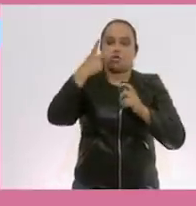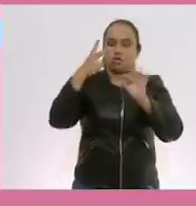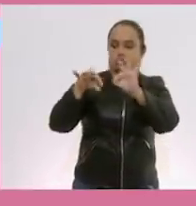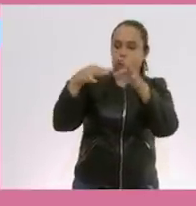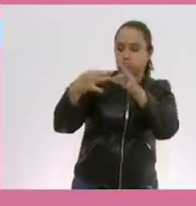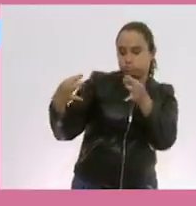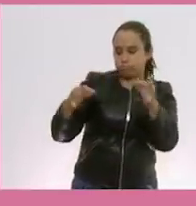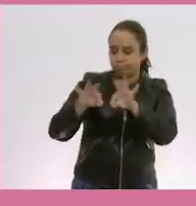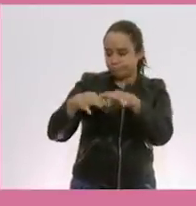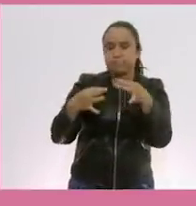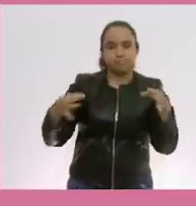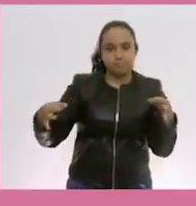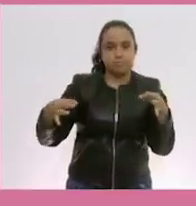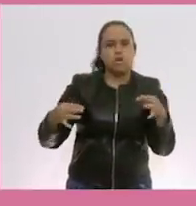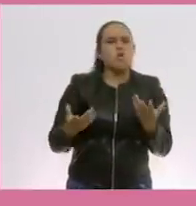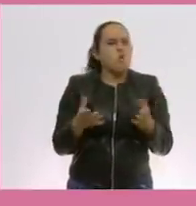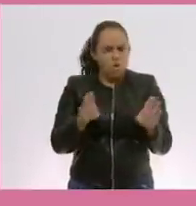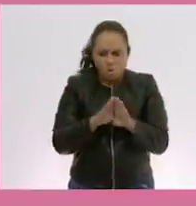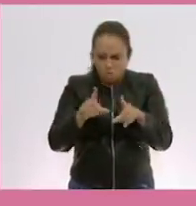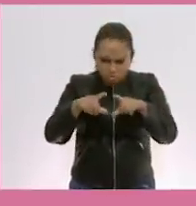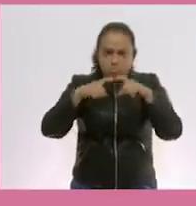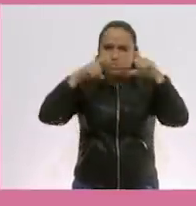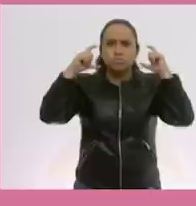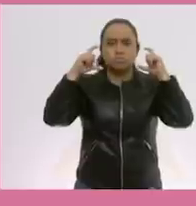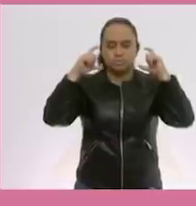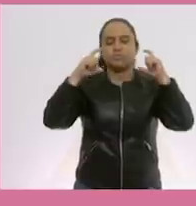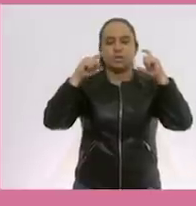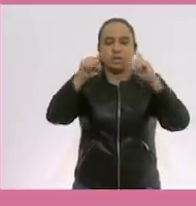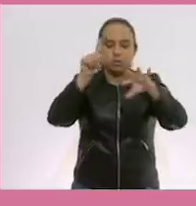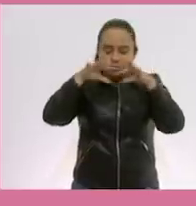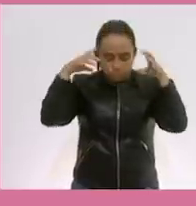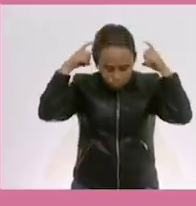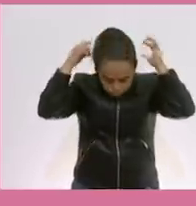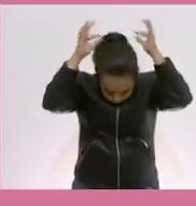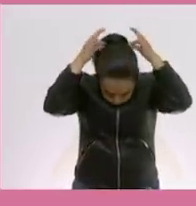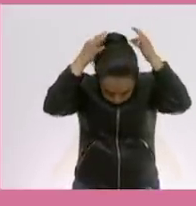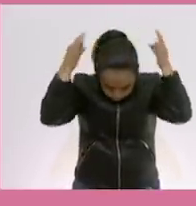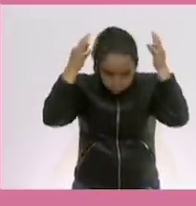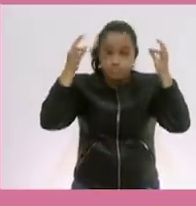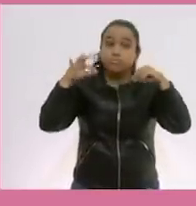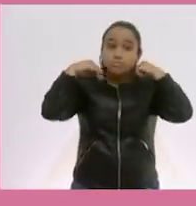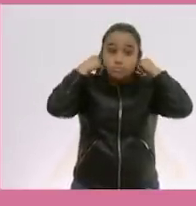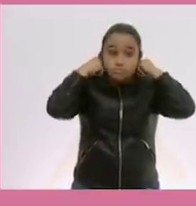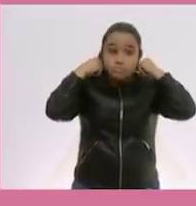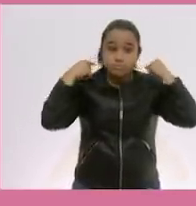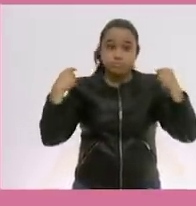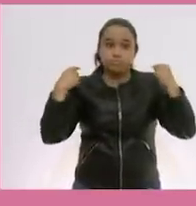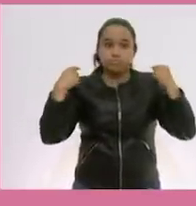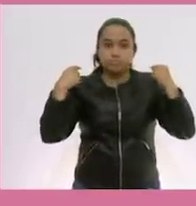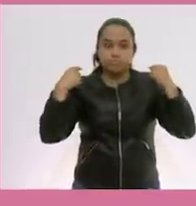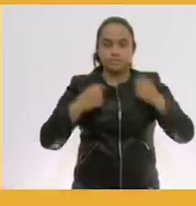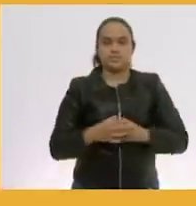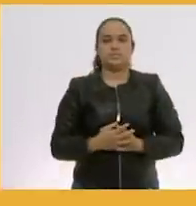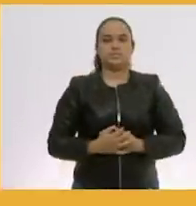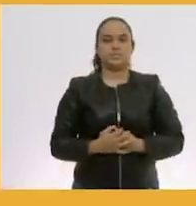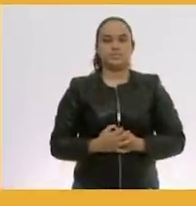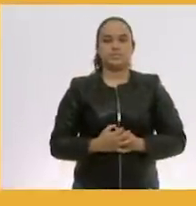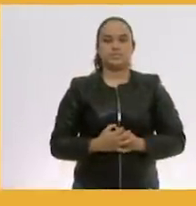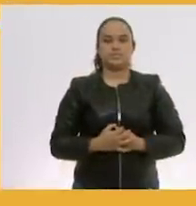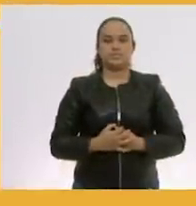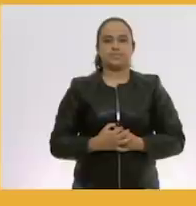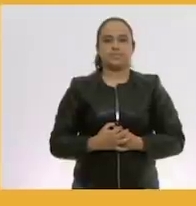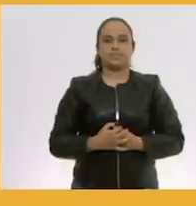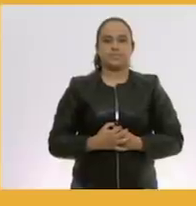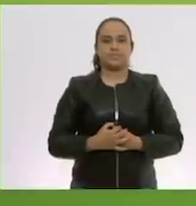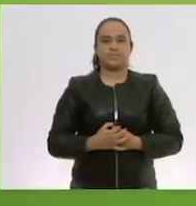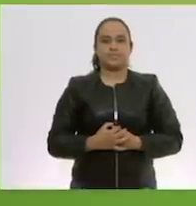de cuerdas. Para colocártelo, deberás amarrar las cuerdas sobre tu cabeza y alrededor de tu cuello.